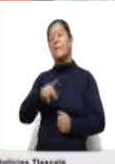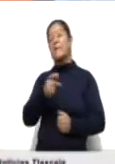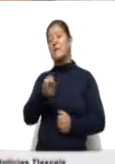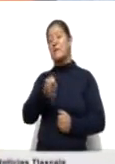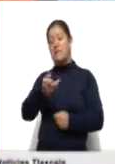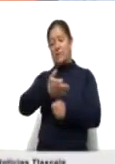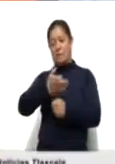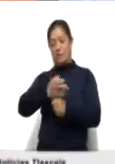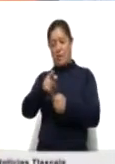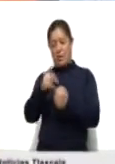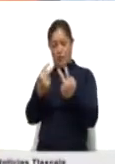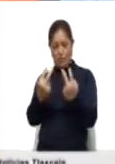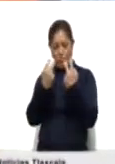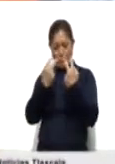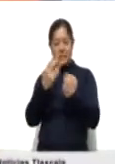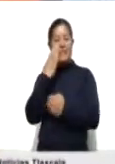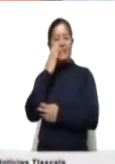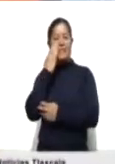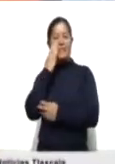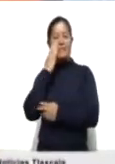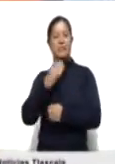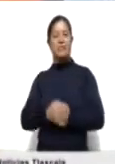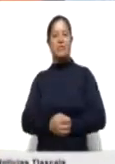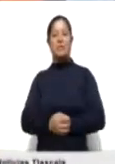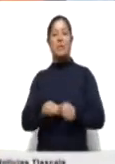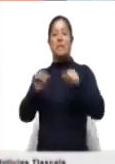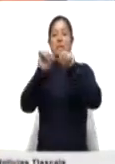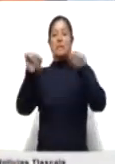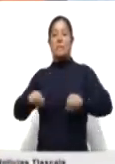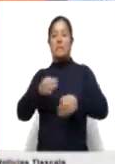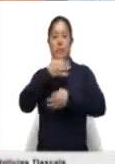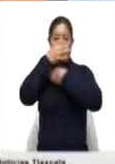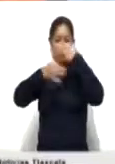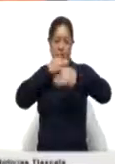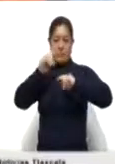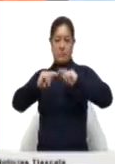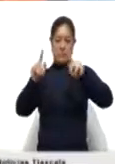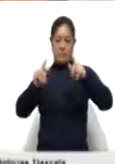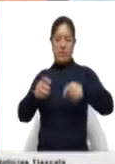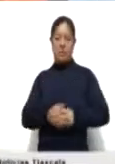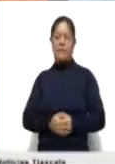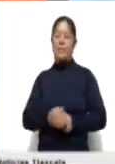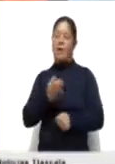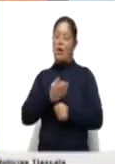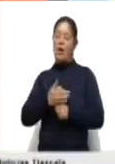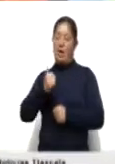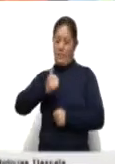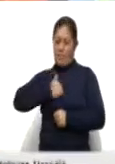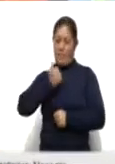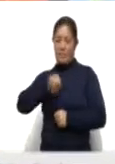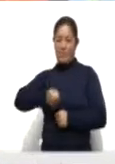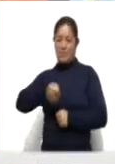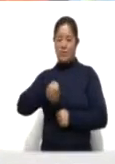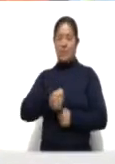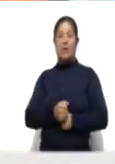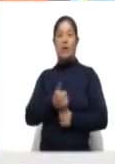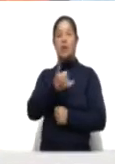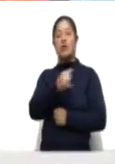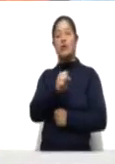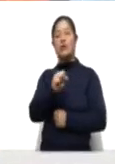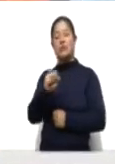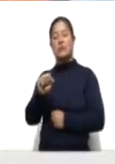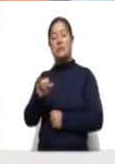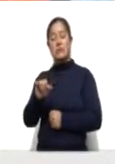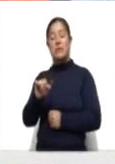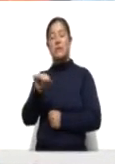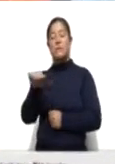nos están viendo en nuestra página de Facebook, Sistema de Noticias Tlaxcala. Quiero aprovechar para saludar a Josie Morales, quien nos